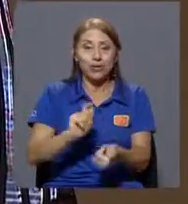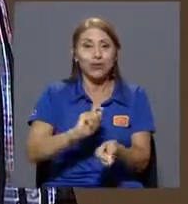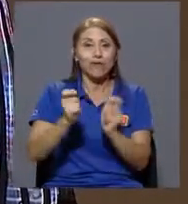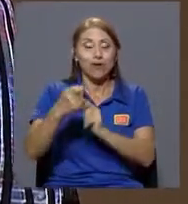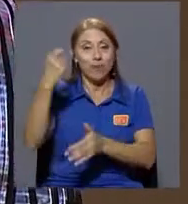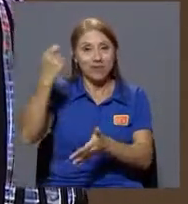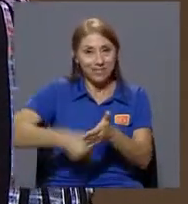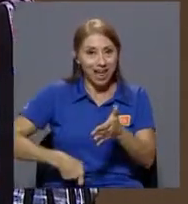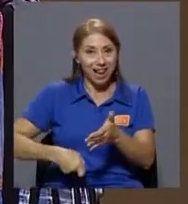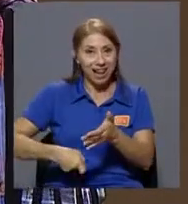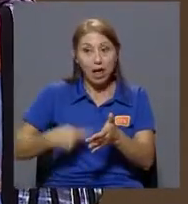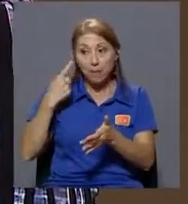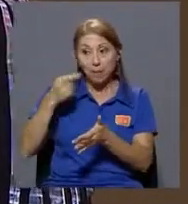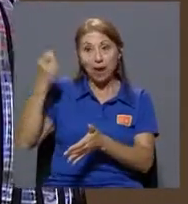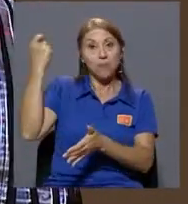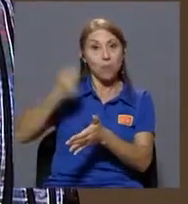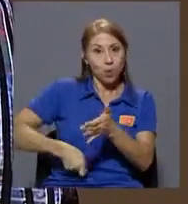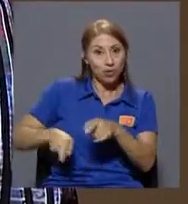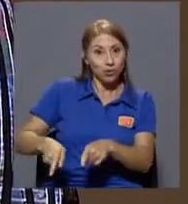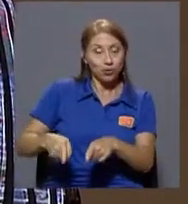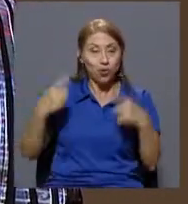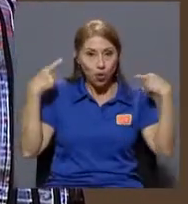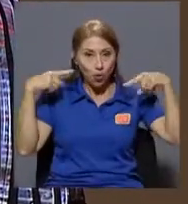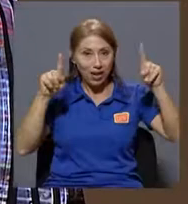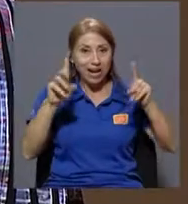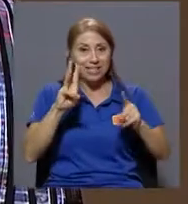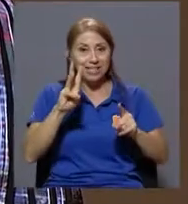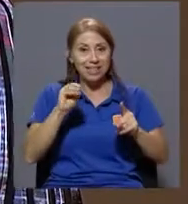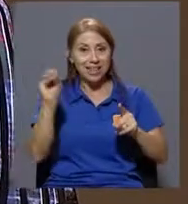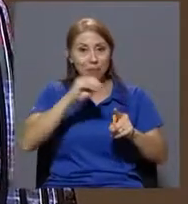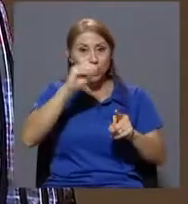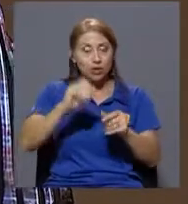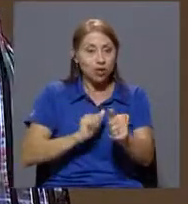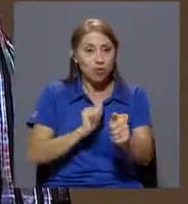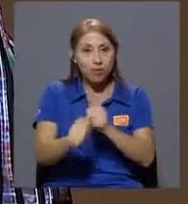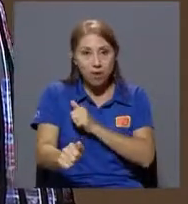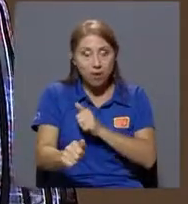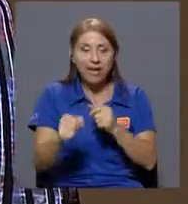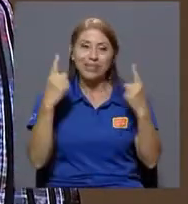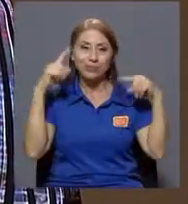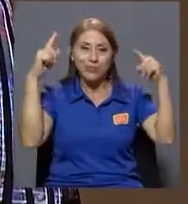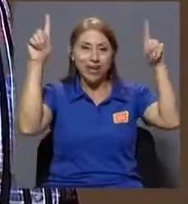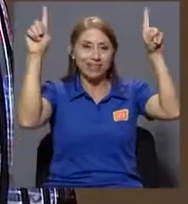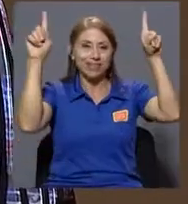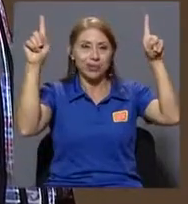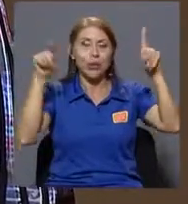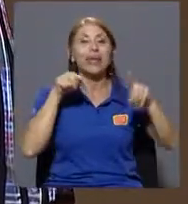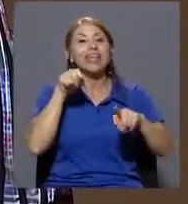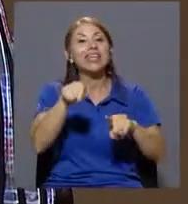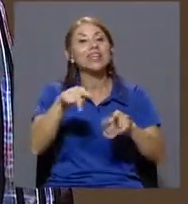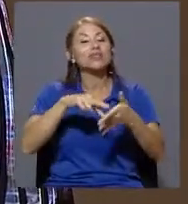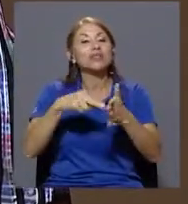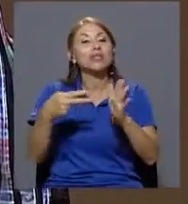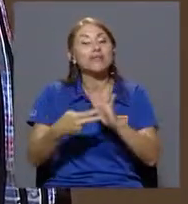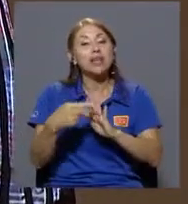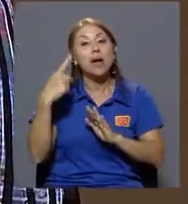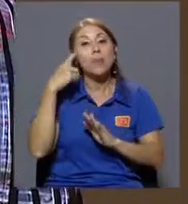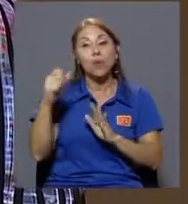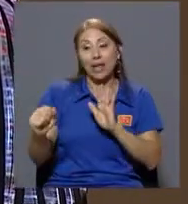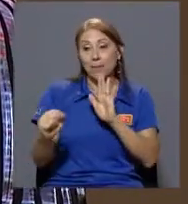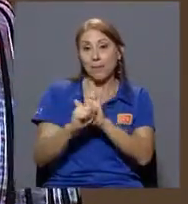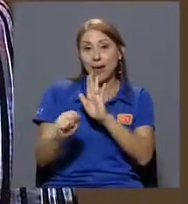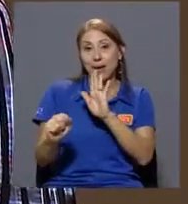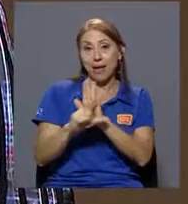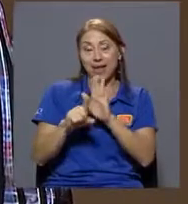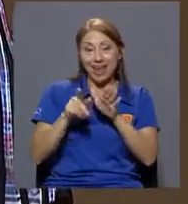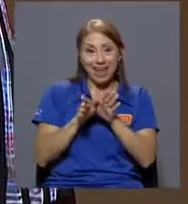impuestos, lograr un 60% realmente es un éxito. Y esto obedece fundamentalmente a que yo creo que el Congreso en general